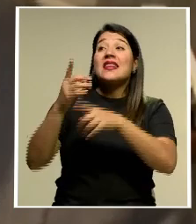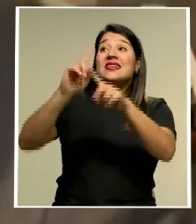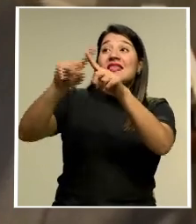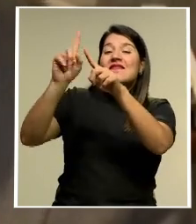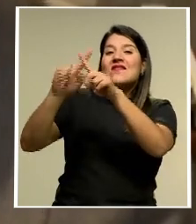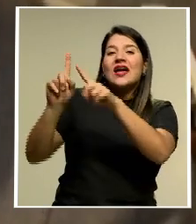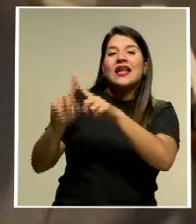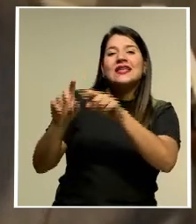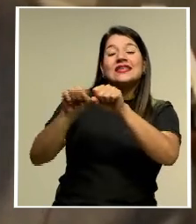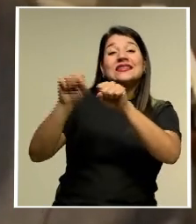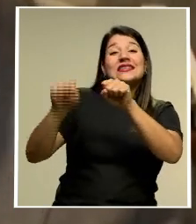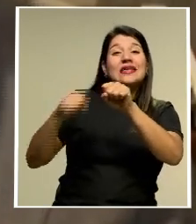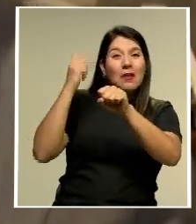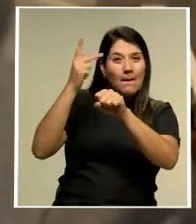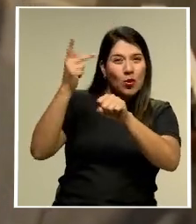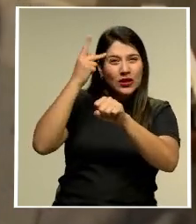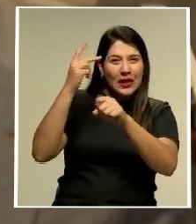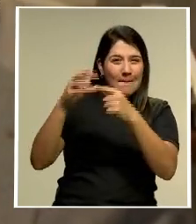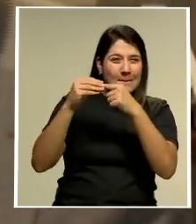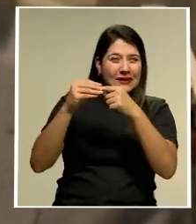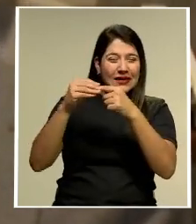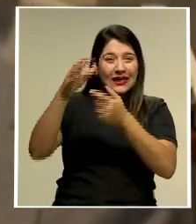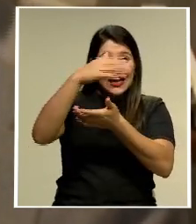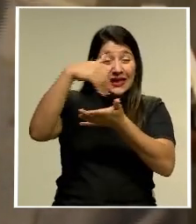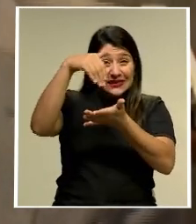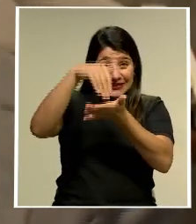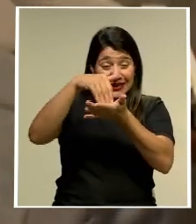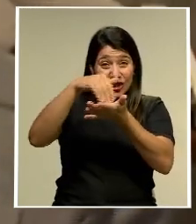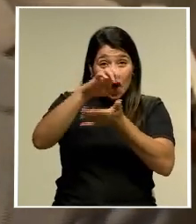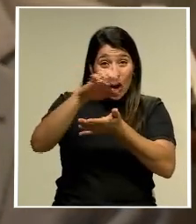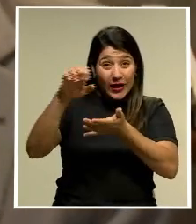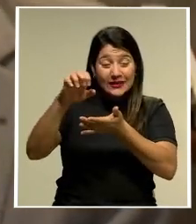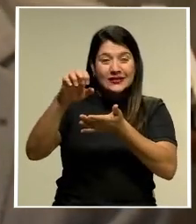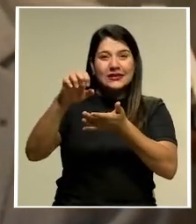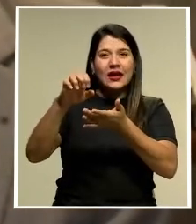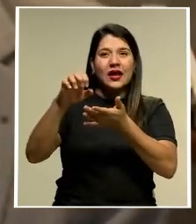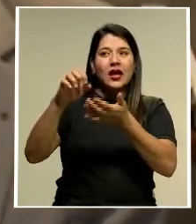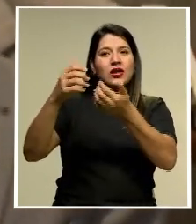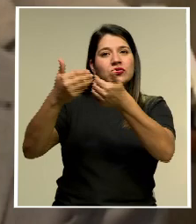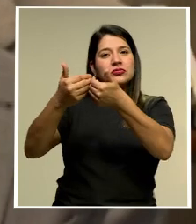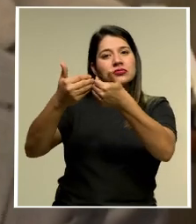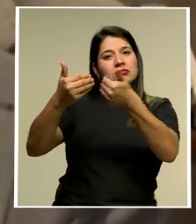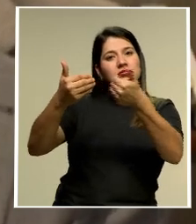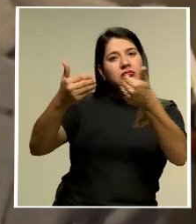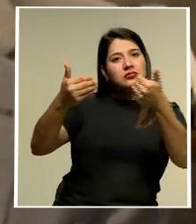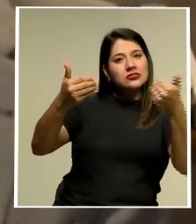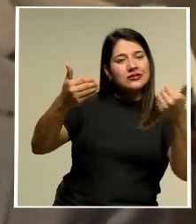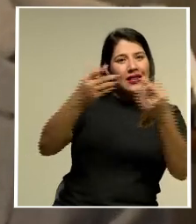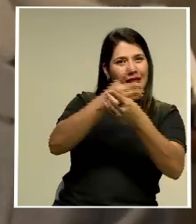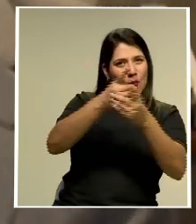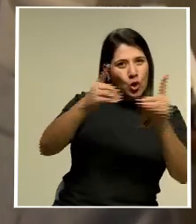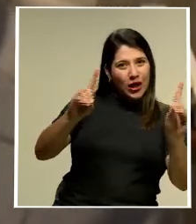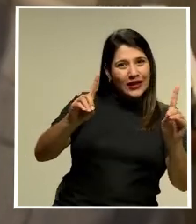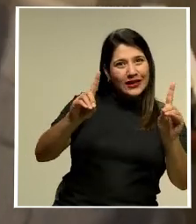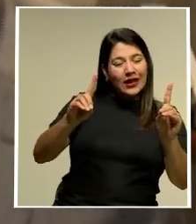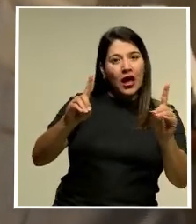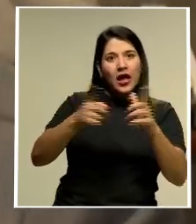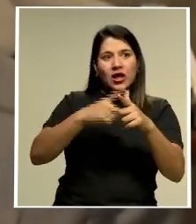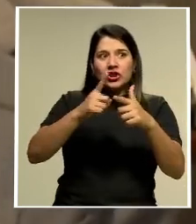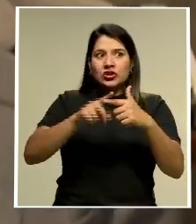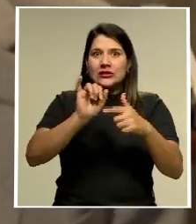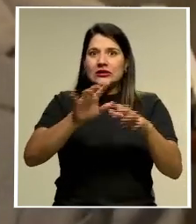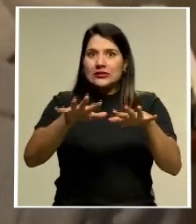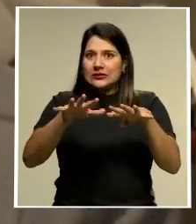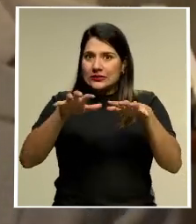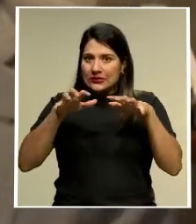políticos, sobre todo en el centro este de la Unión Europea, que se están apartando de la democracia, y entonces eso crea una tensión muy grande.